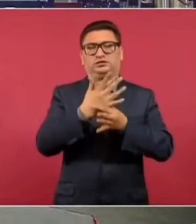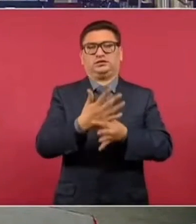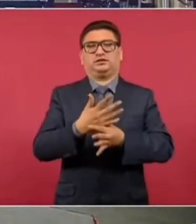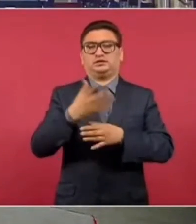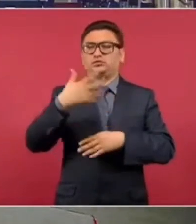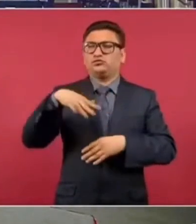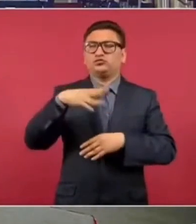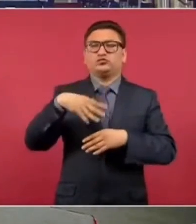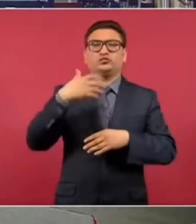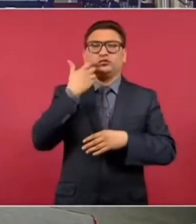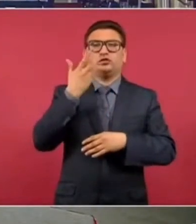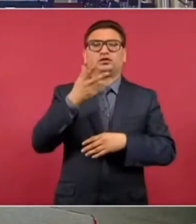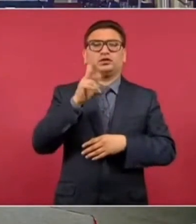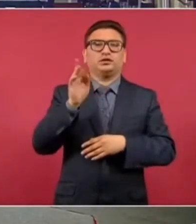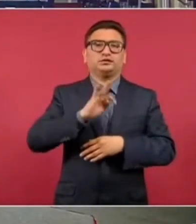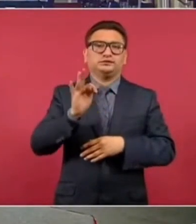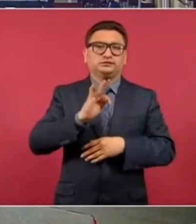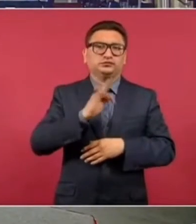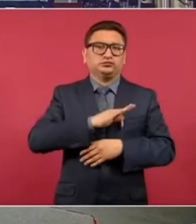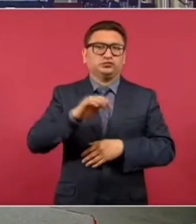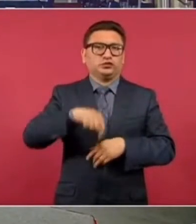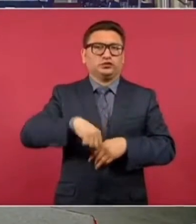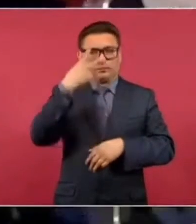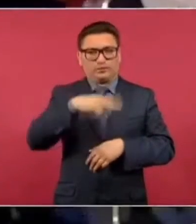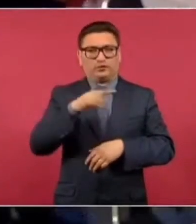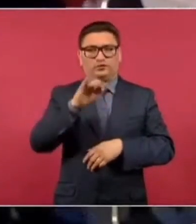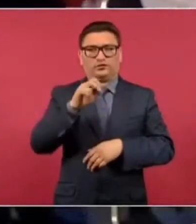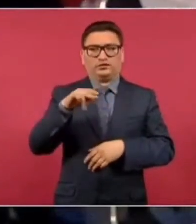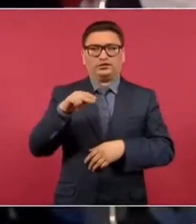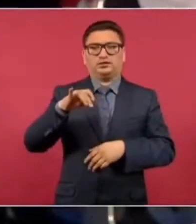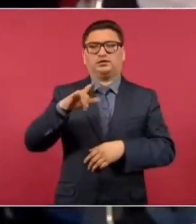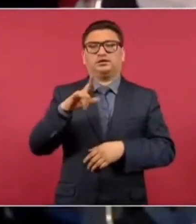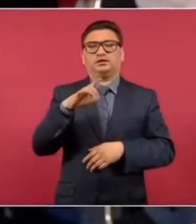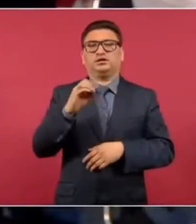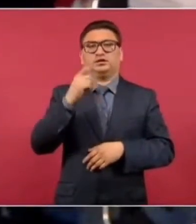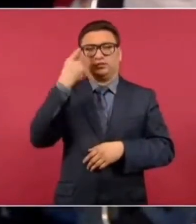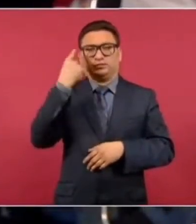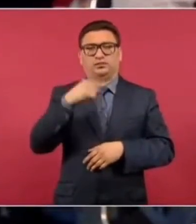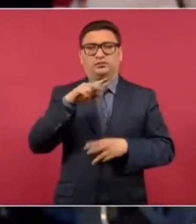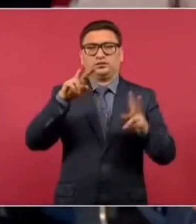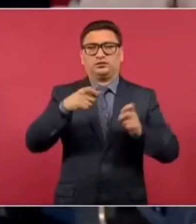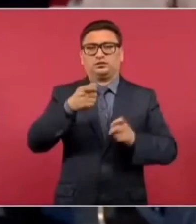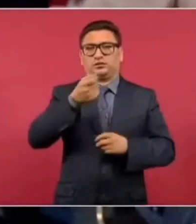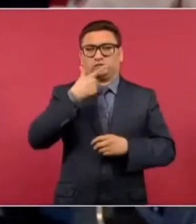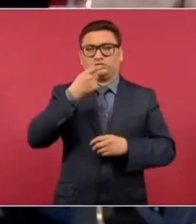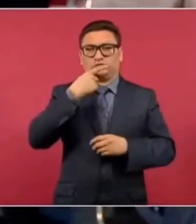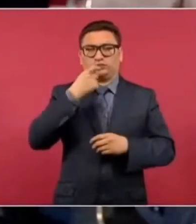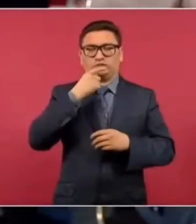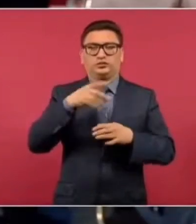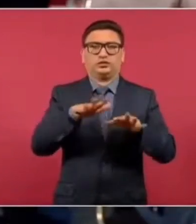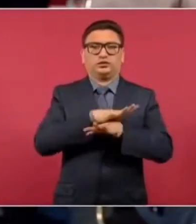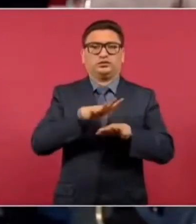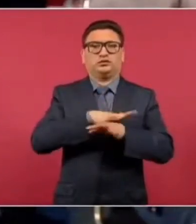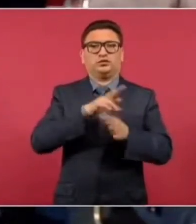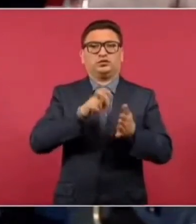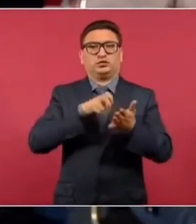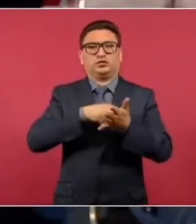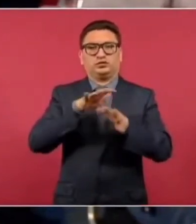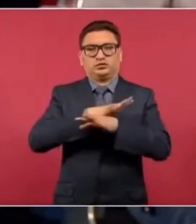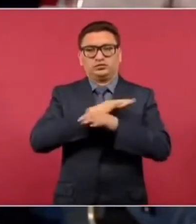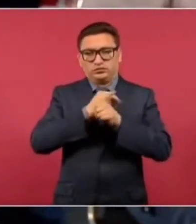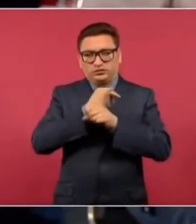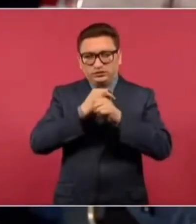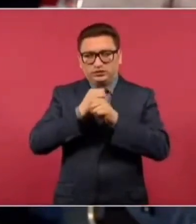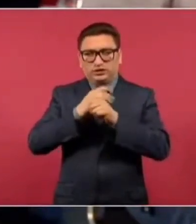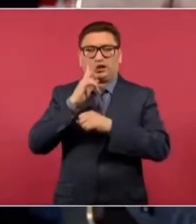estaba buscando la posibilidad de que en México el fentanilo que se utiliza para cuestiones médicas, pues sea sustituido y se iban a hacer estudios